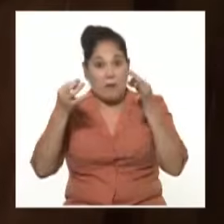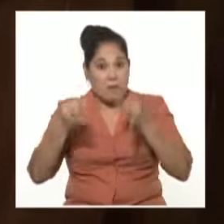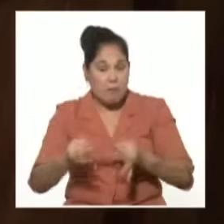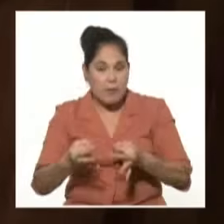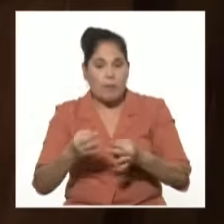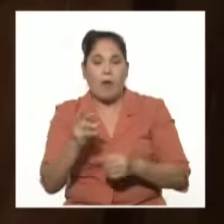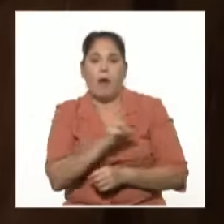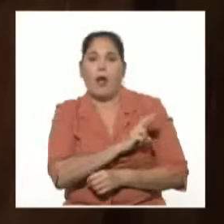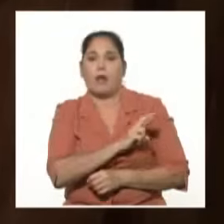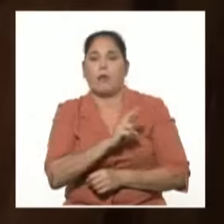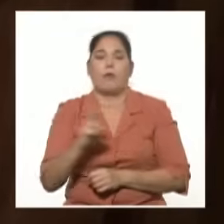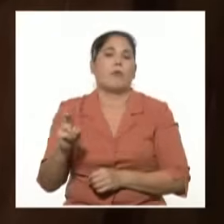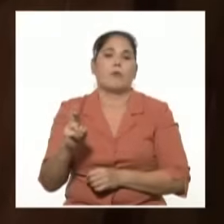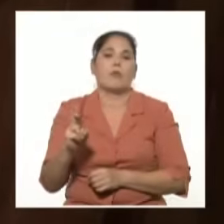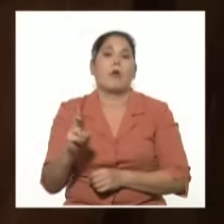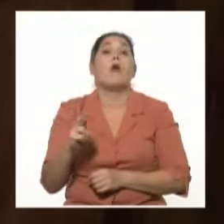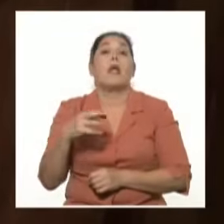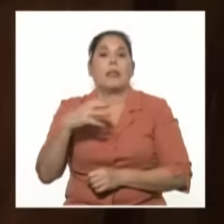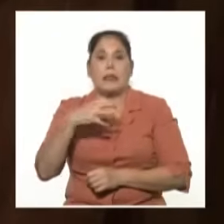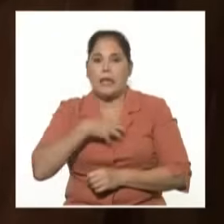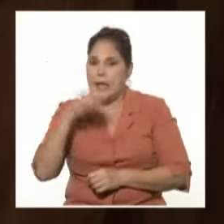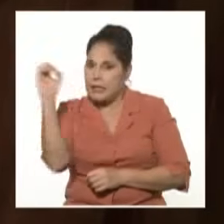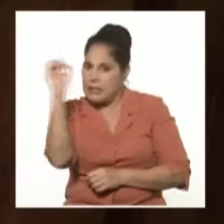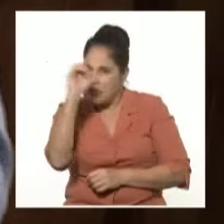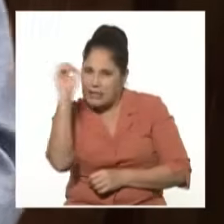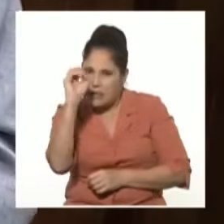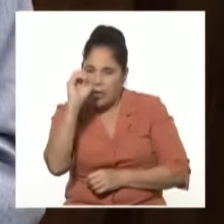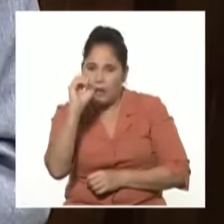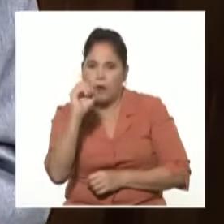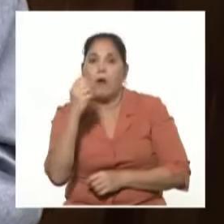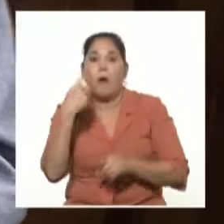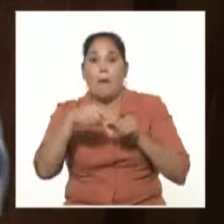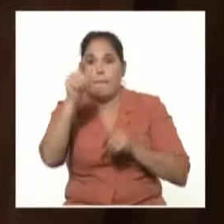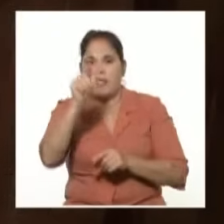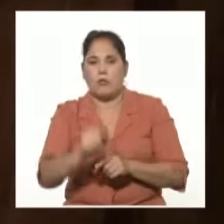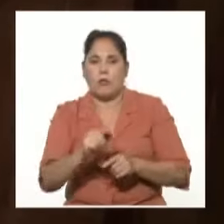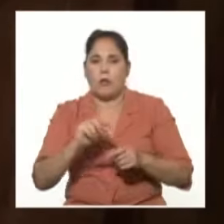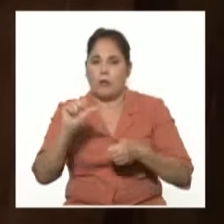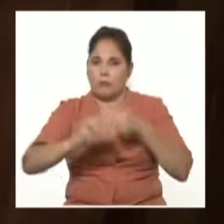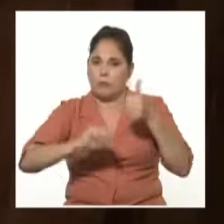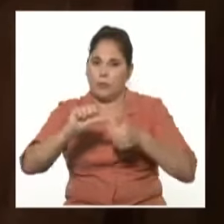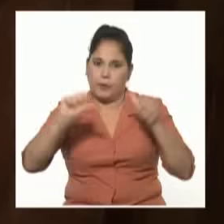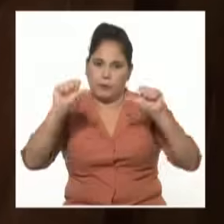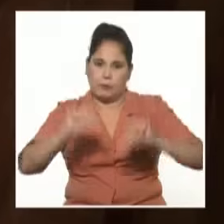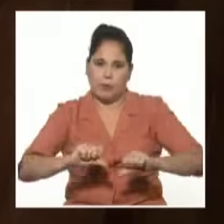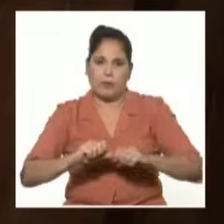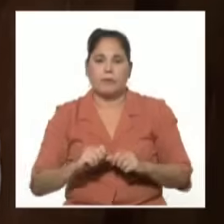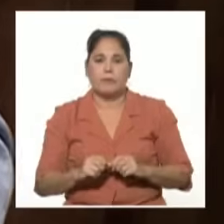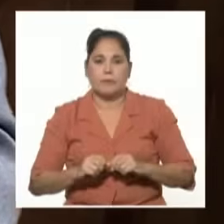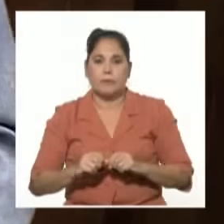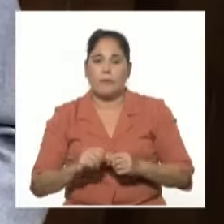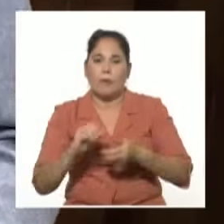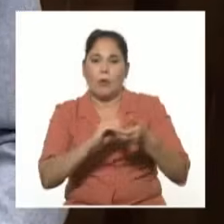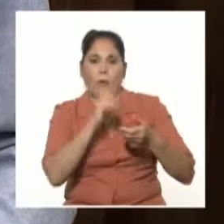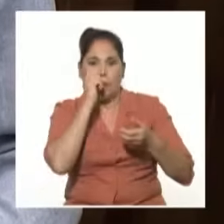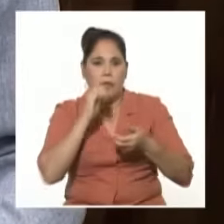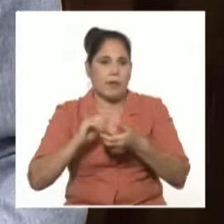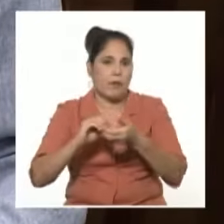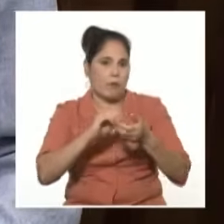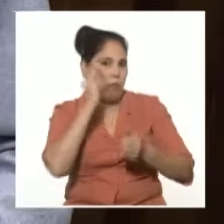la revolución tiene tolerancia cero hacia esas conductas. Compañeras y